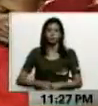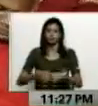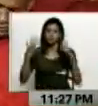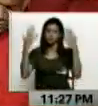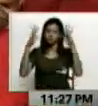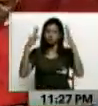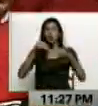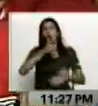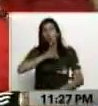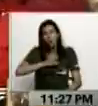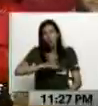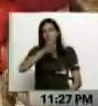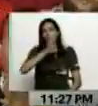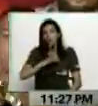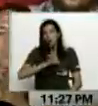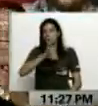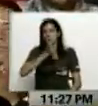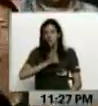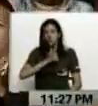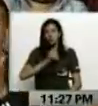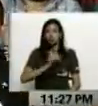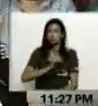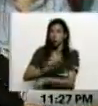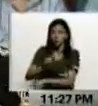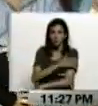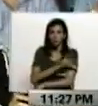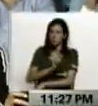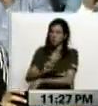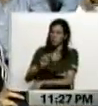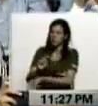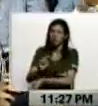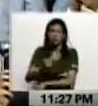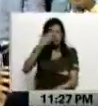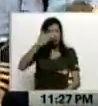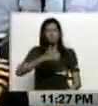demasiado y aguantan y aguantan y